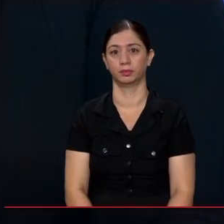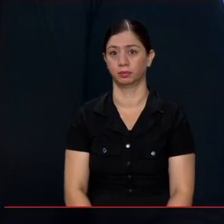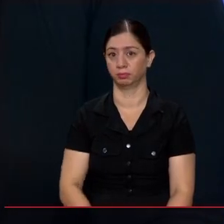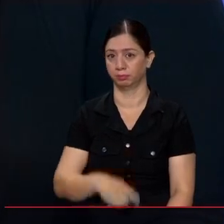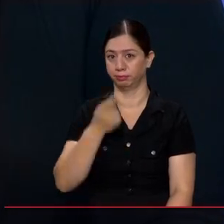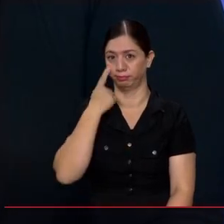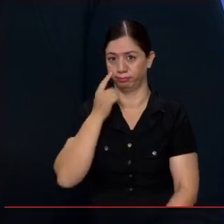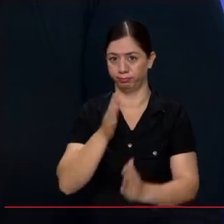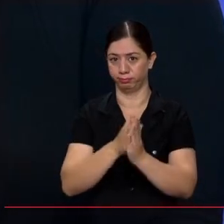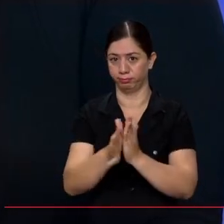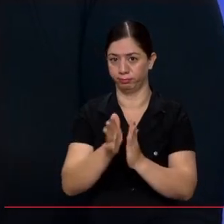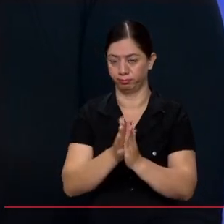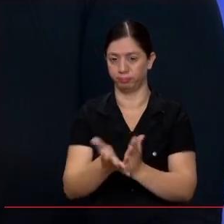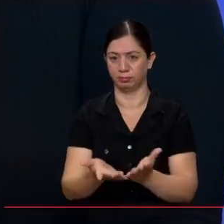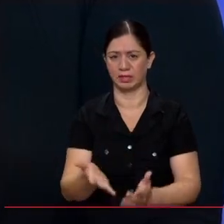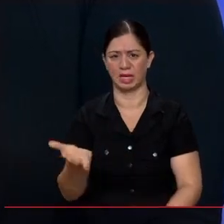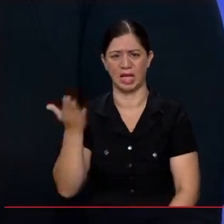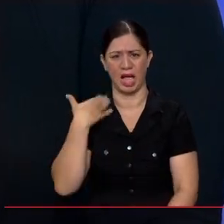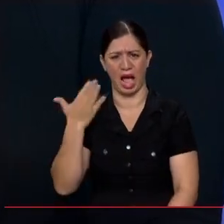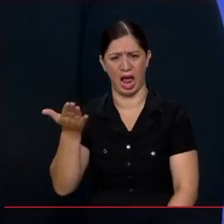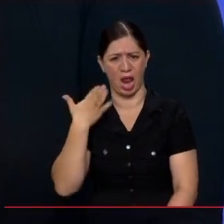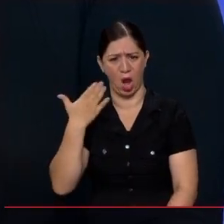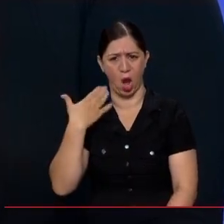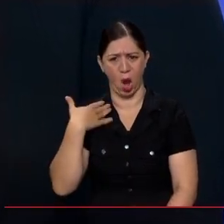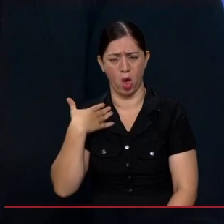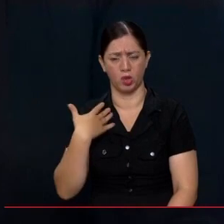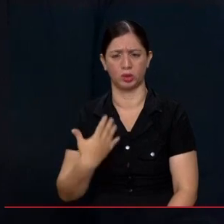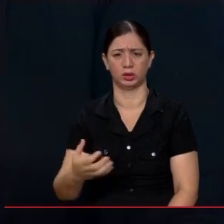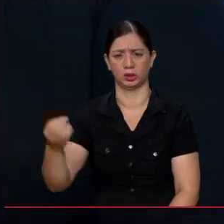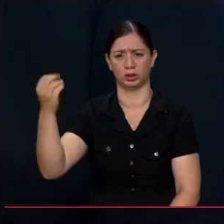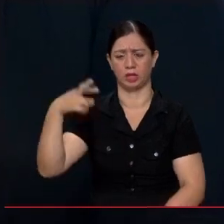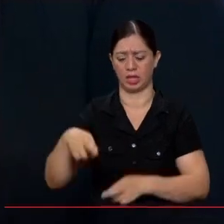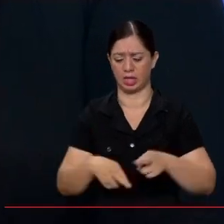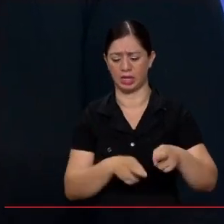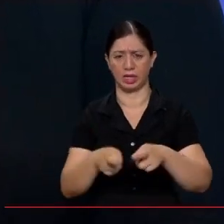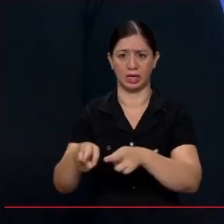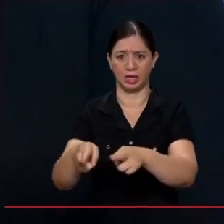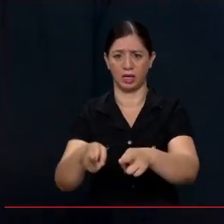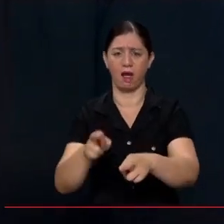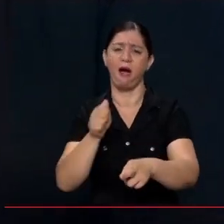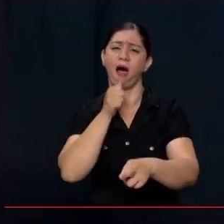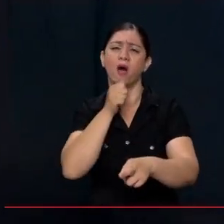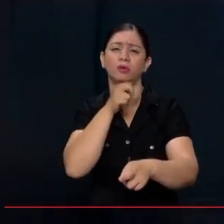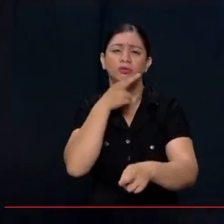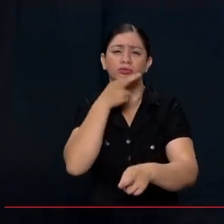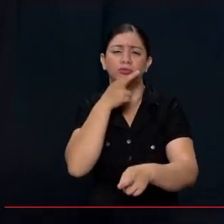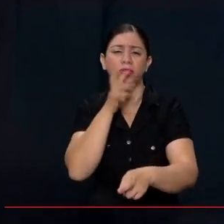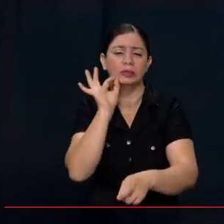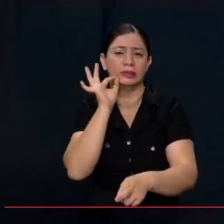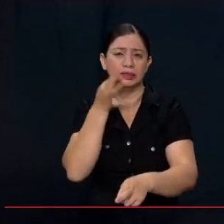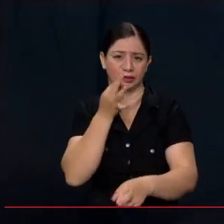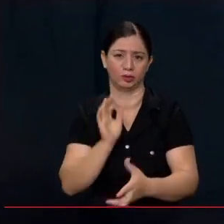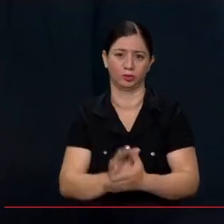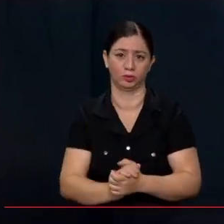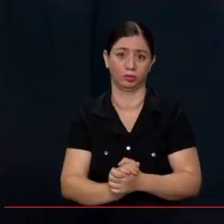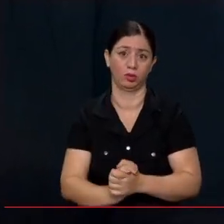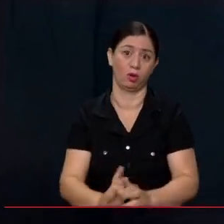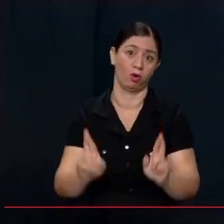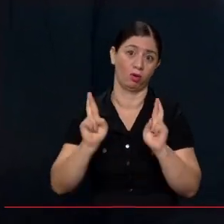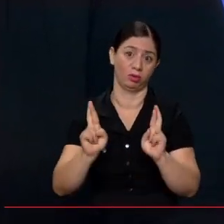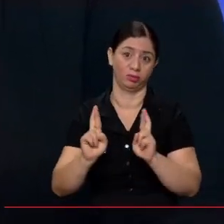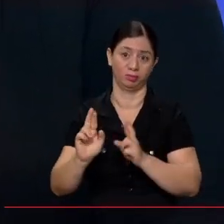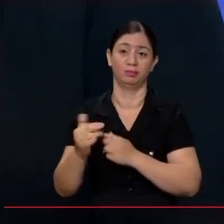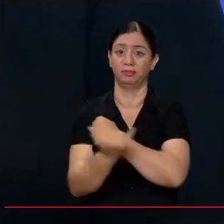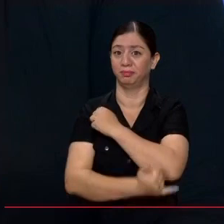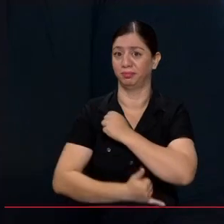Oiga, Paula, y sigamos hablando del calor. Está como para ir a Pance, ¿no? Ay, qué rico, la agüita fría. Todos estos días sería un buen plan.